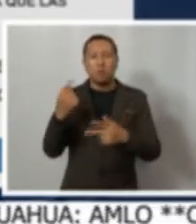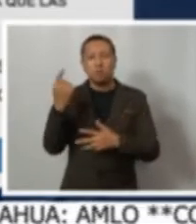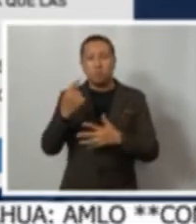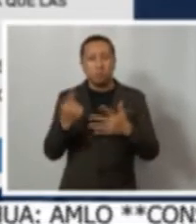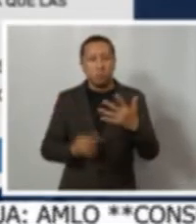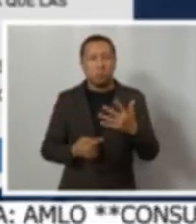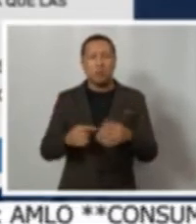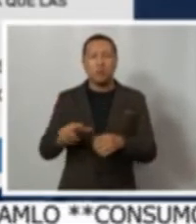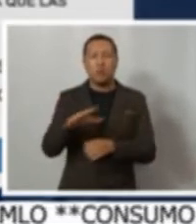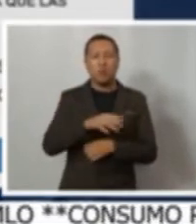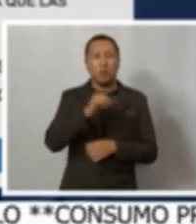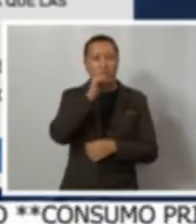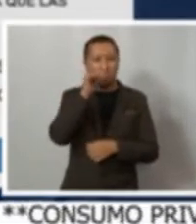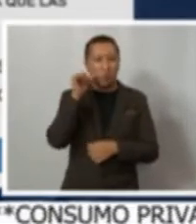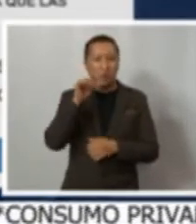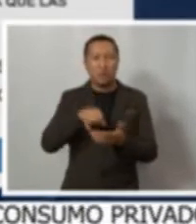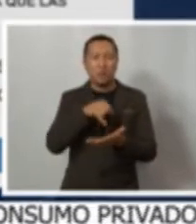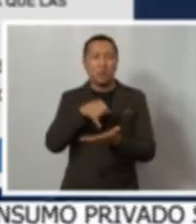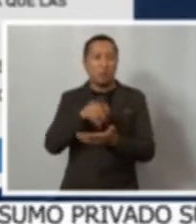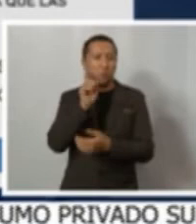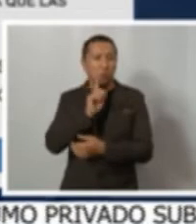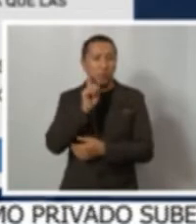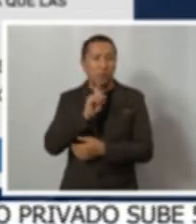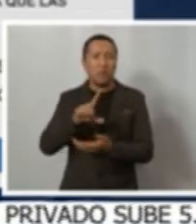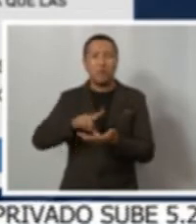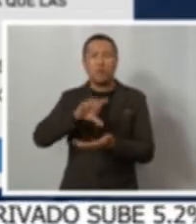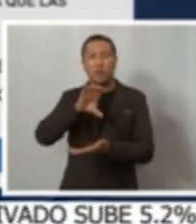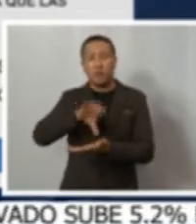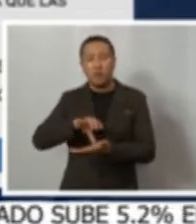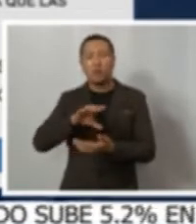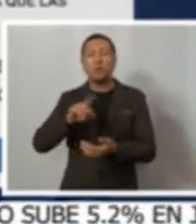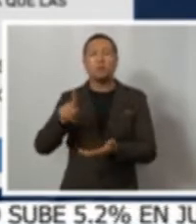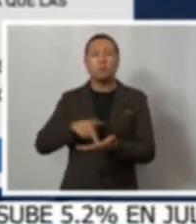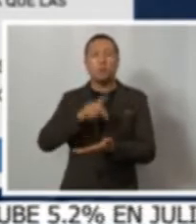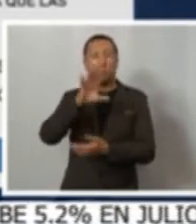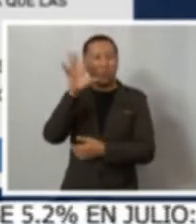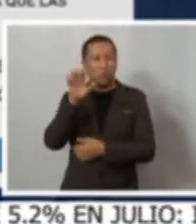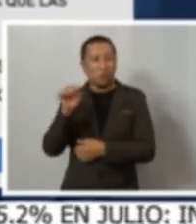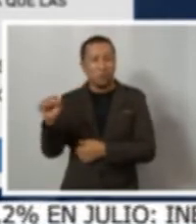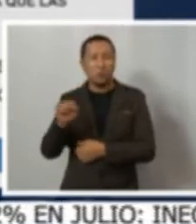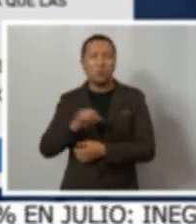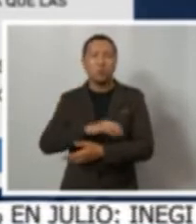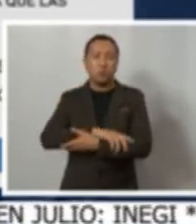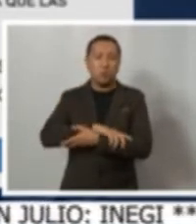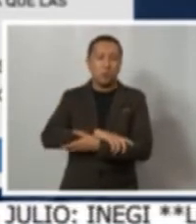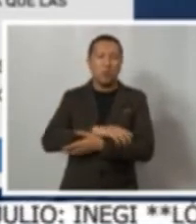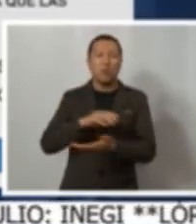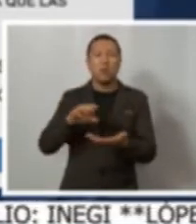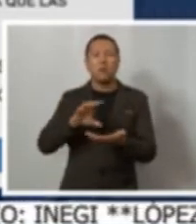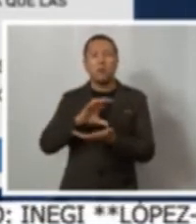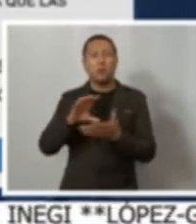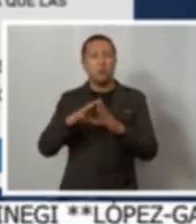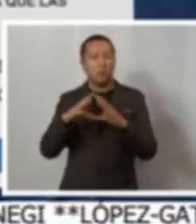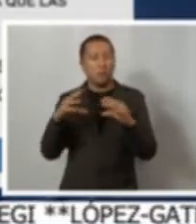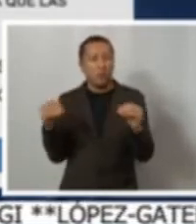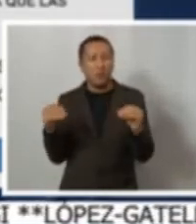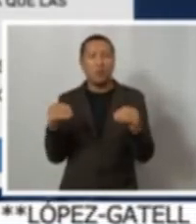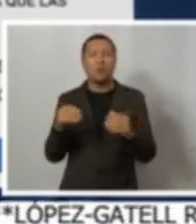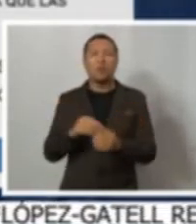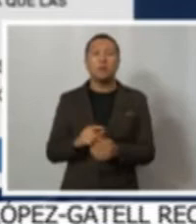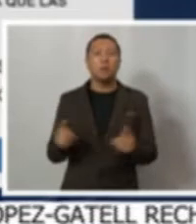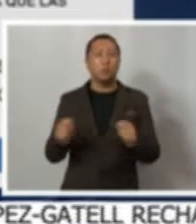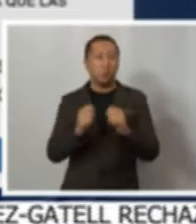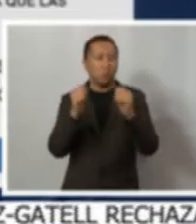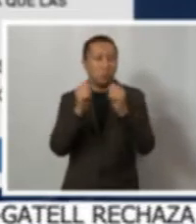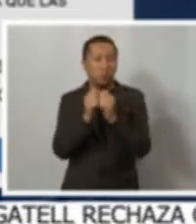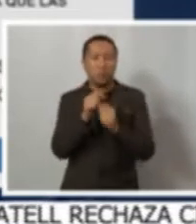municipios de Benito Juárez, Isla Mujeres, Lázaro Cárdenas, Puerto Morelos, Cozumel, Solidaridad y Tulum, queda estrictamente prohibida